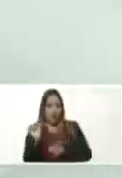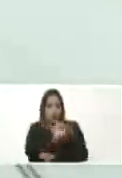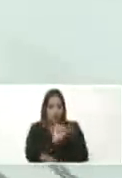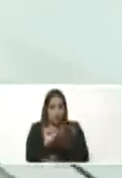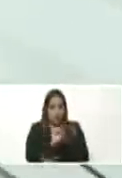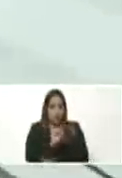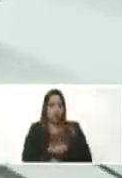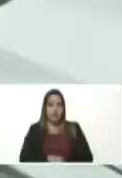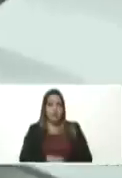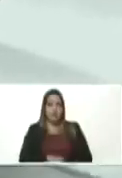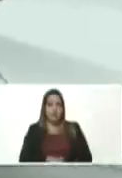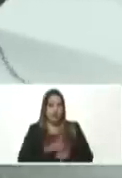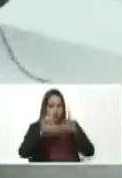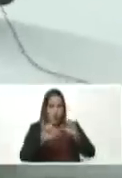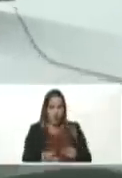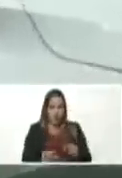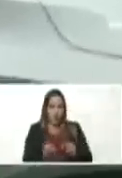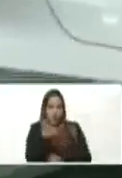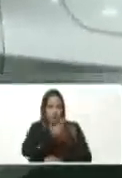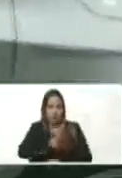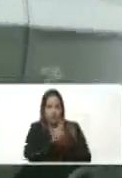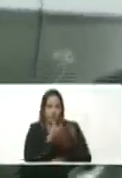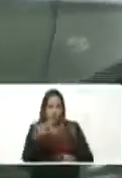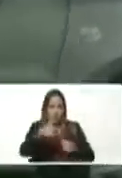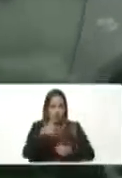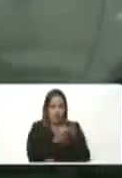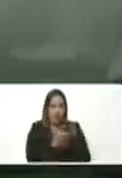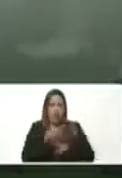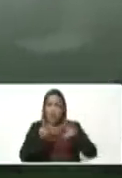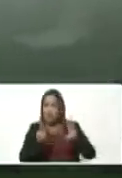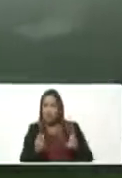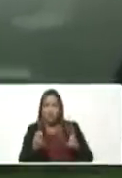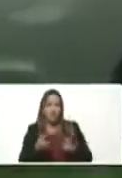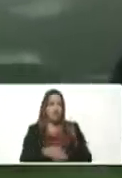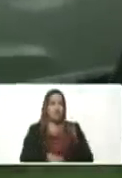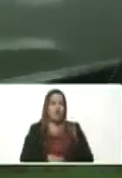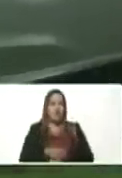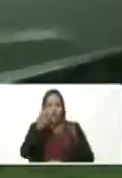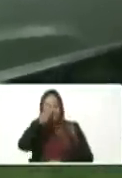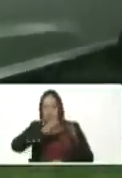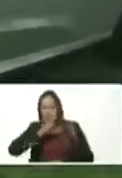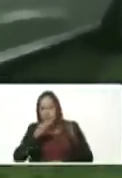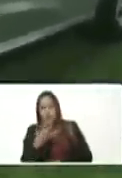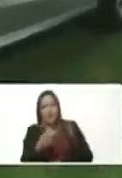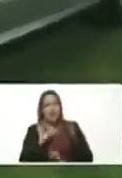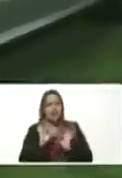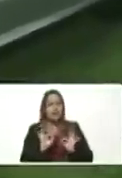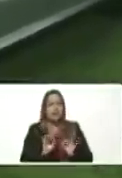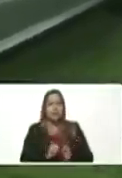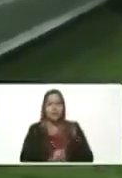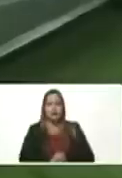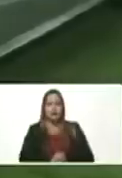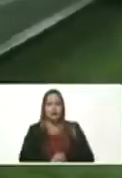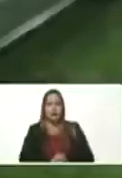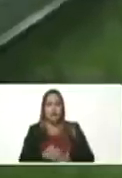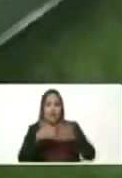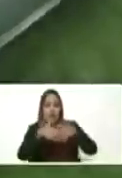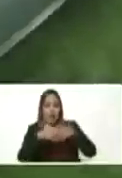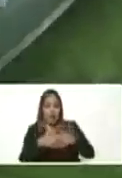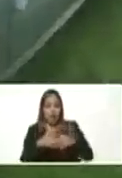vehículos ahorradores, muy modernos, muy bellos, muy bellos. La industria